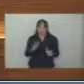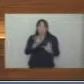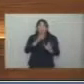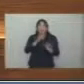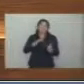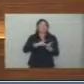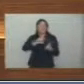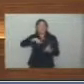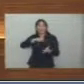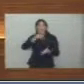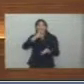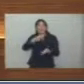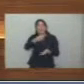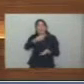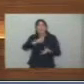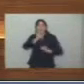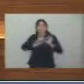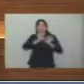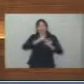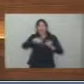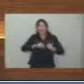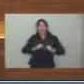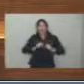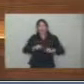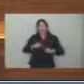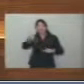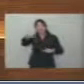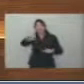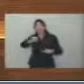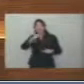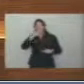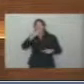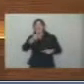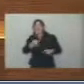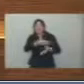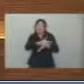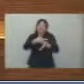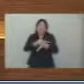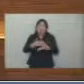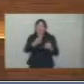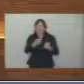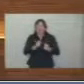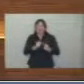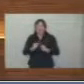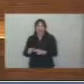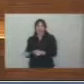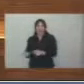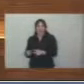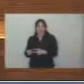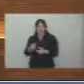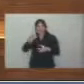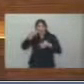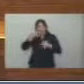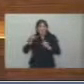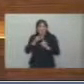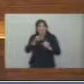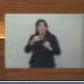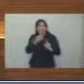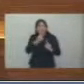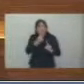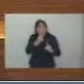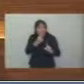el 100% y ustedes dicen que faltó o dejó de gastar no sé cuántos millones, como dijo usted aquí, lo que quiere decir Foro es que Asturias